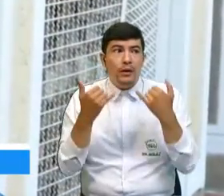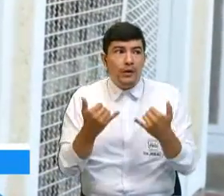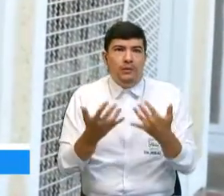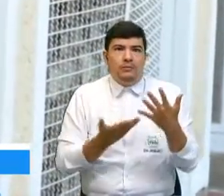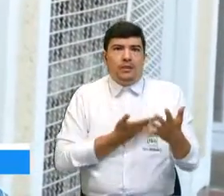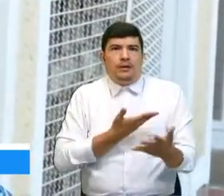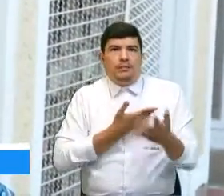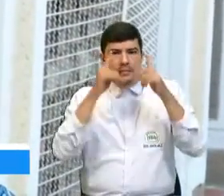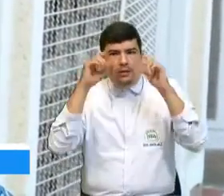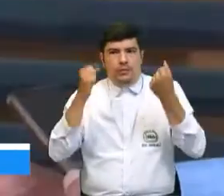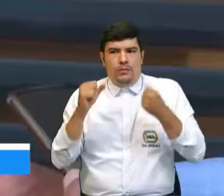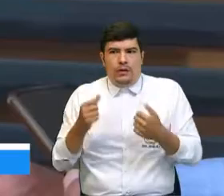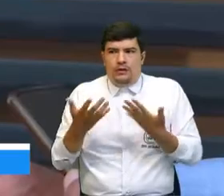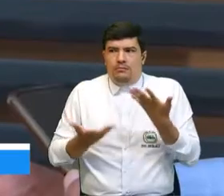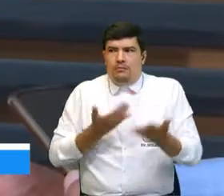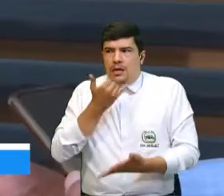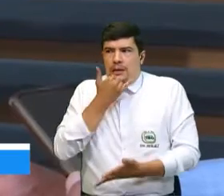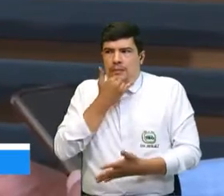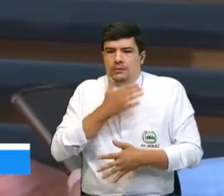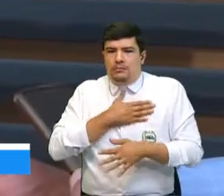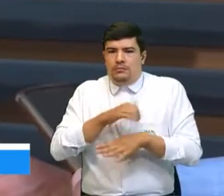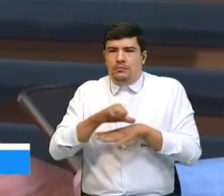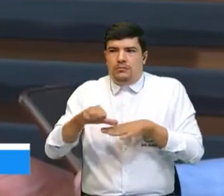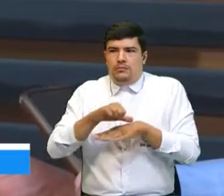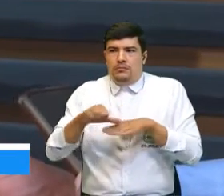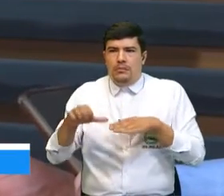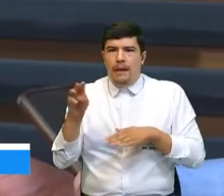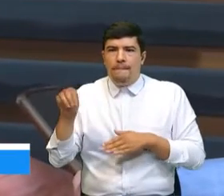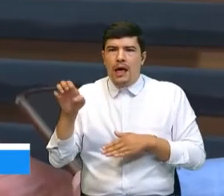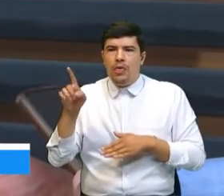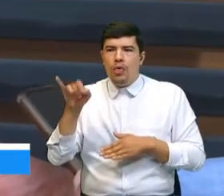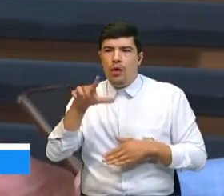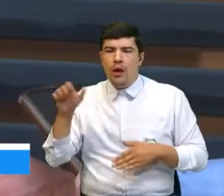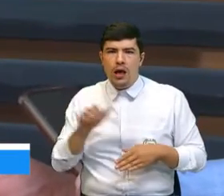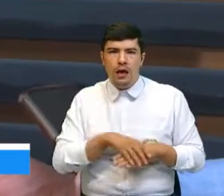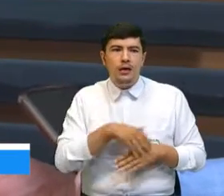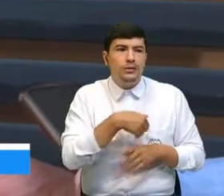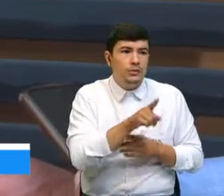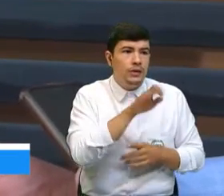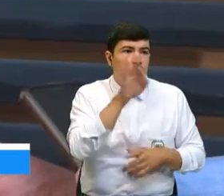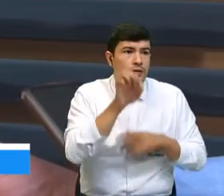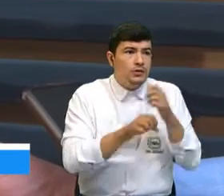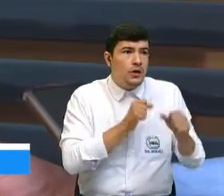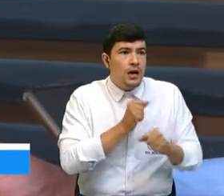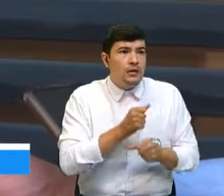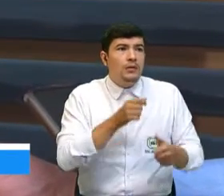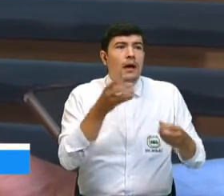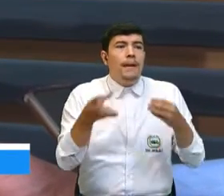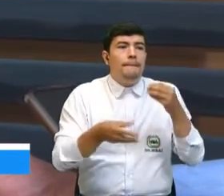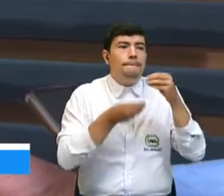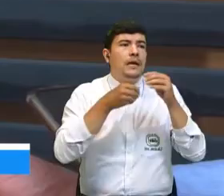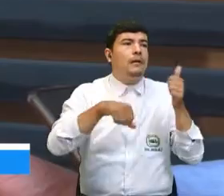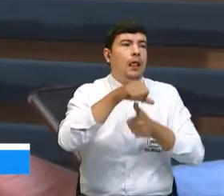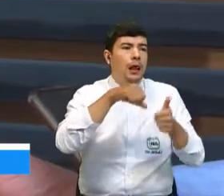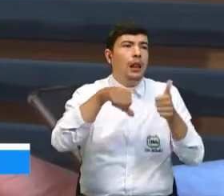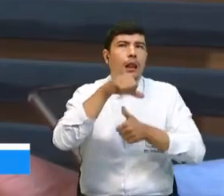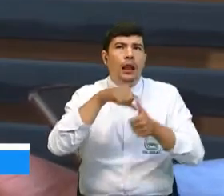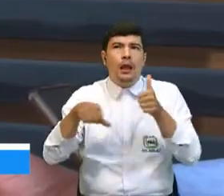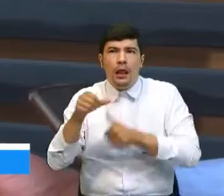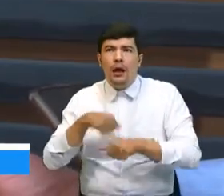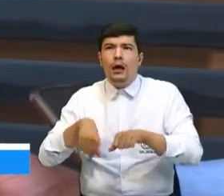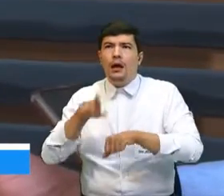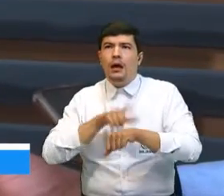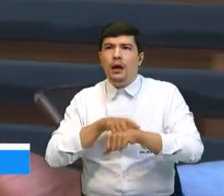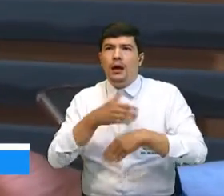con su trasplante de médula. Se me demora porque ya como es mayor de edad, ya es un proceso, tiene que ser vuelta a vuelta, papel y papel, un proceso largo,